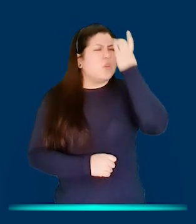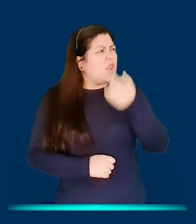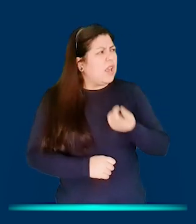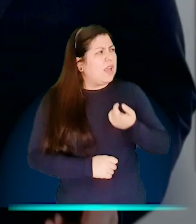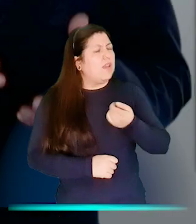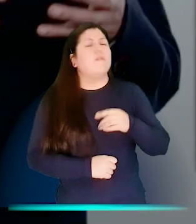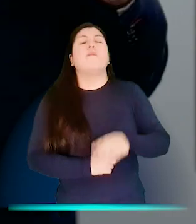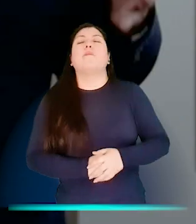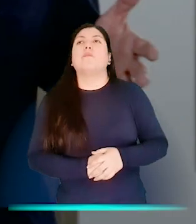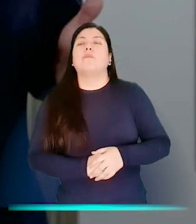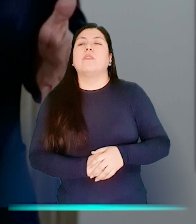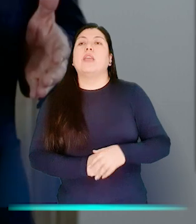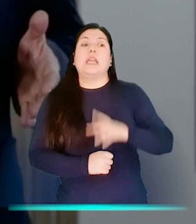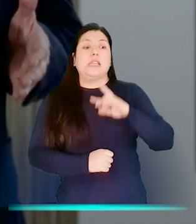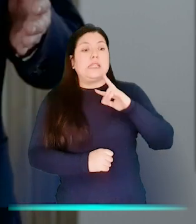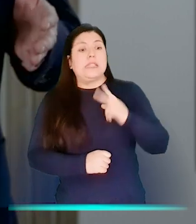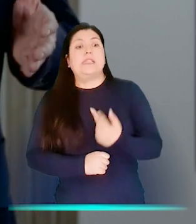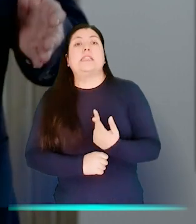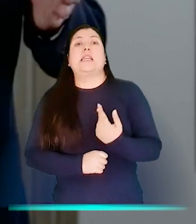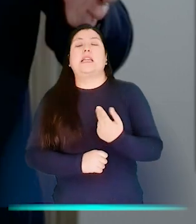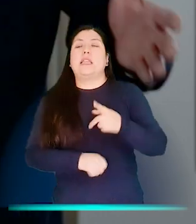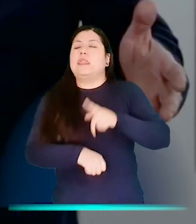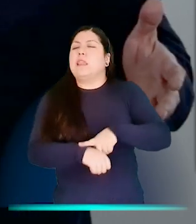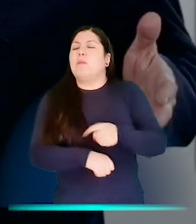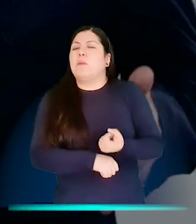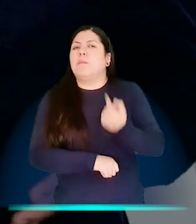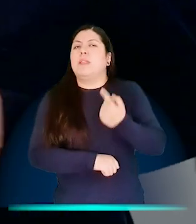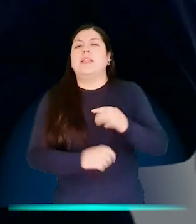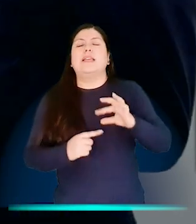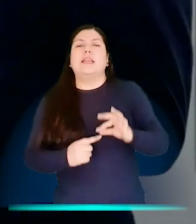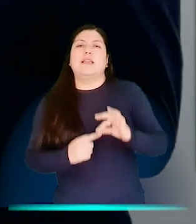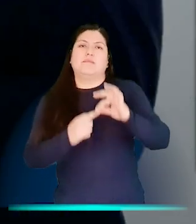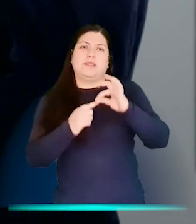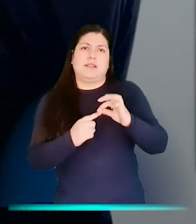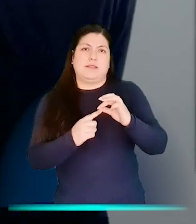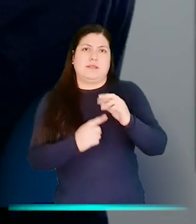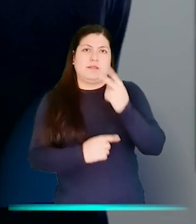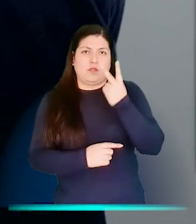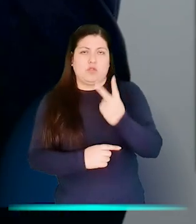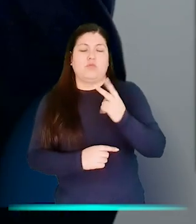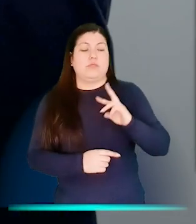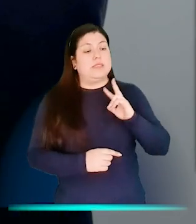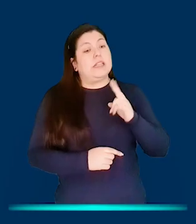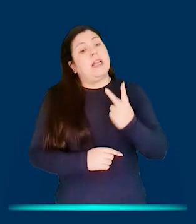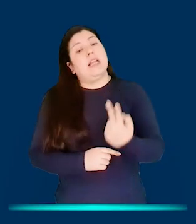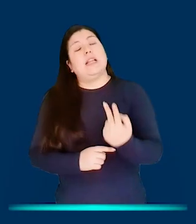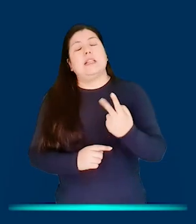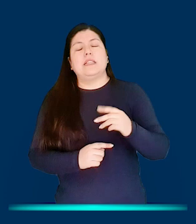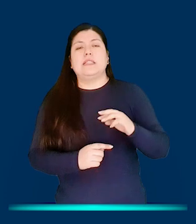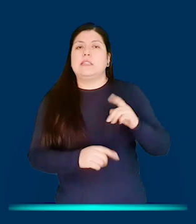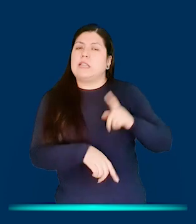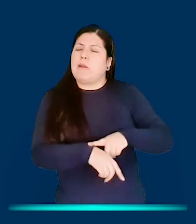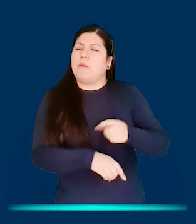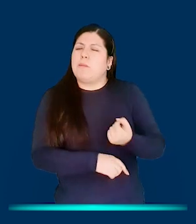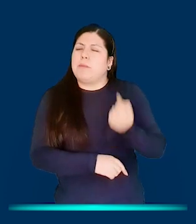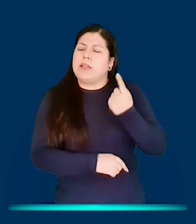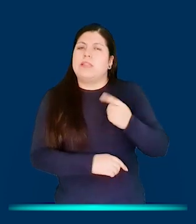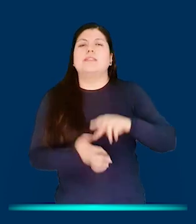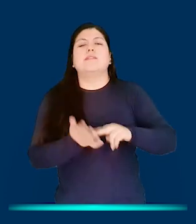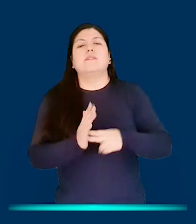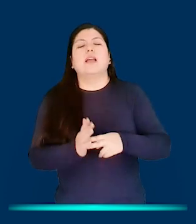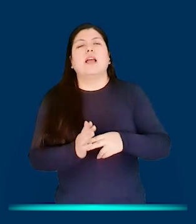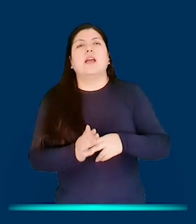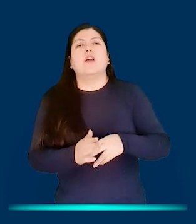1.244.080 personas. ¿Por qué se llaman transitorias esta circunscripción especial? Estas circunscripciones